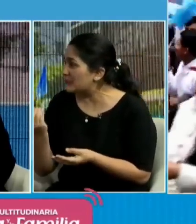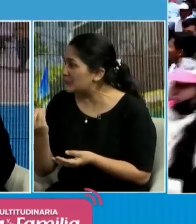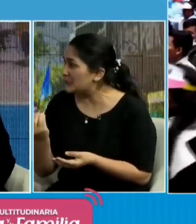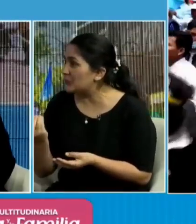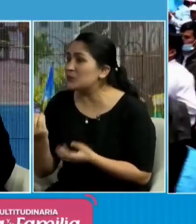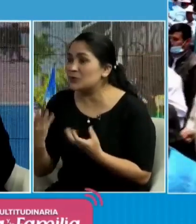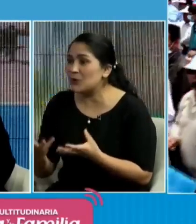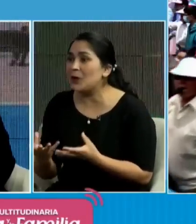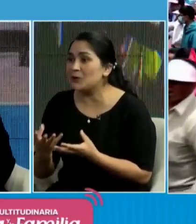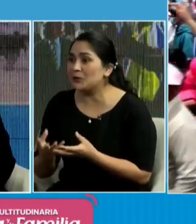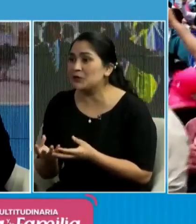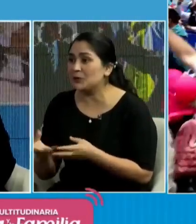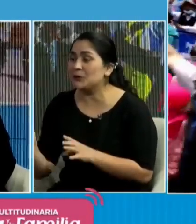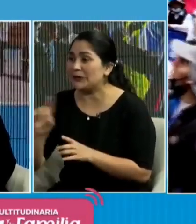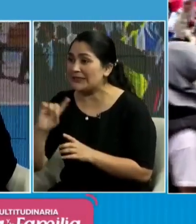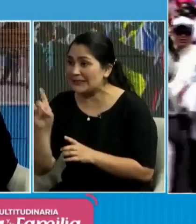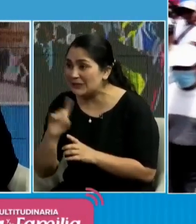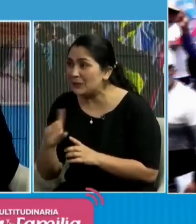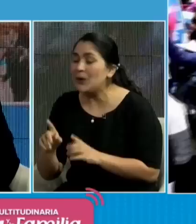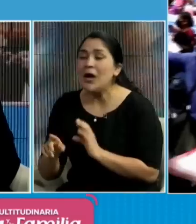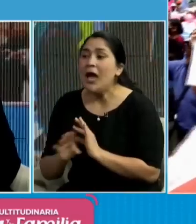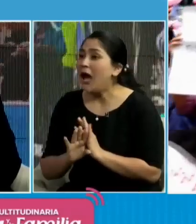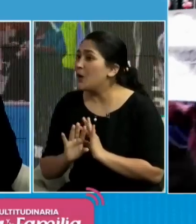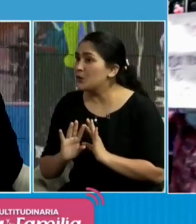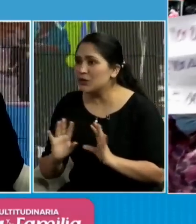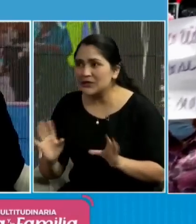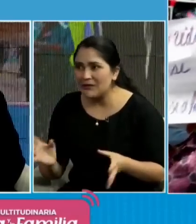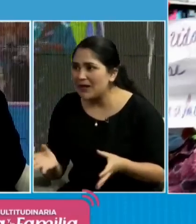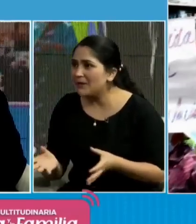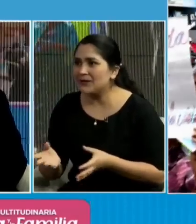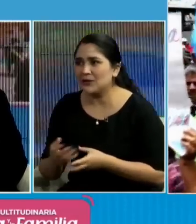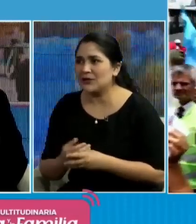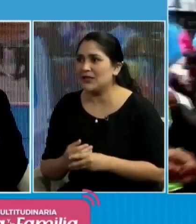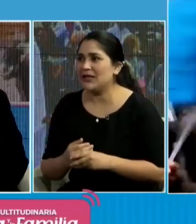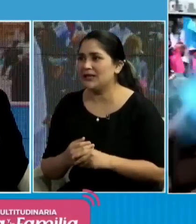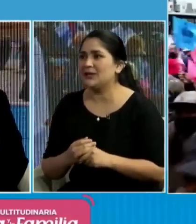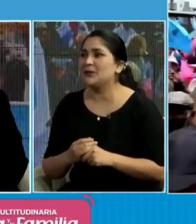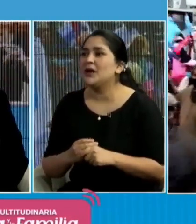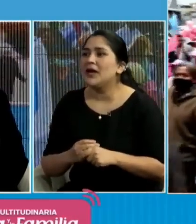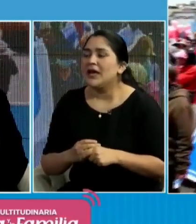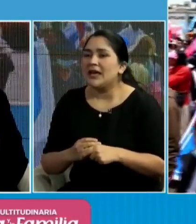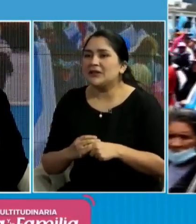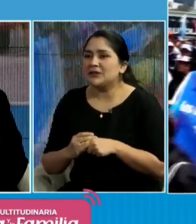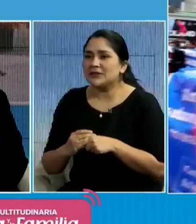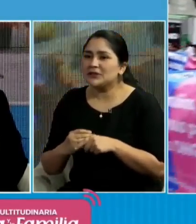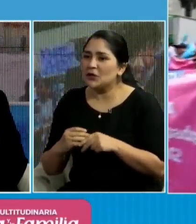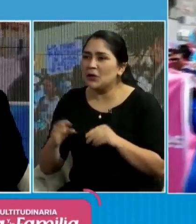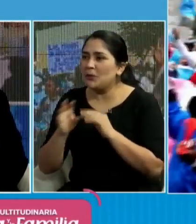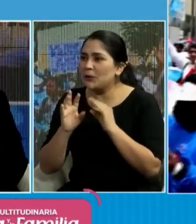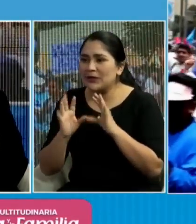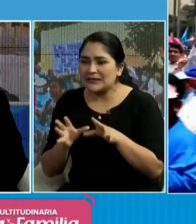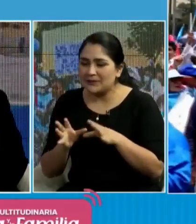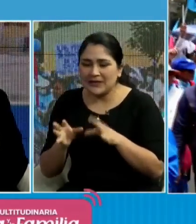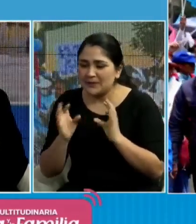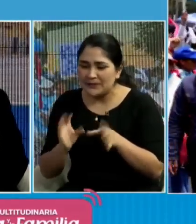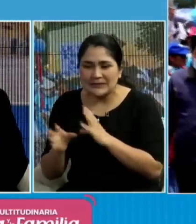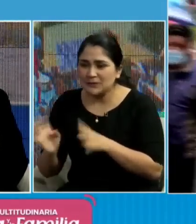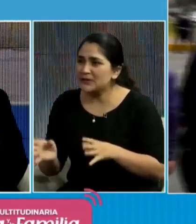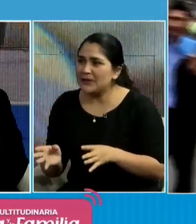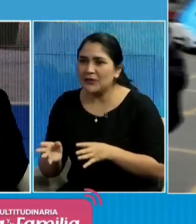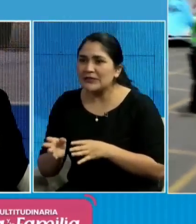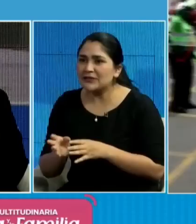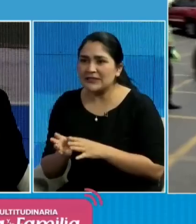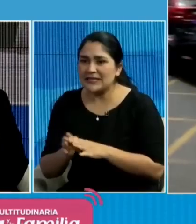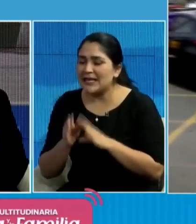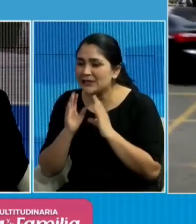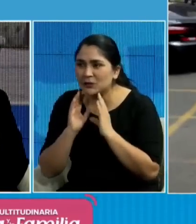alerta, Dios usó a Nuevo Chimbote, porque en ese tiempo aún no se hablaba de ideología de género. Entonces yo, en lo poco que sabía de principios